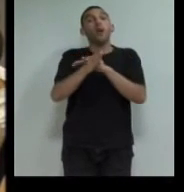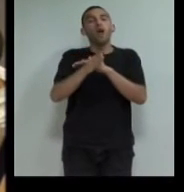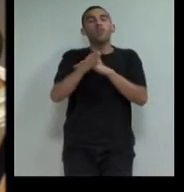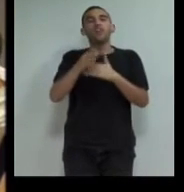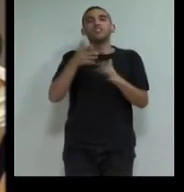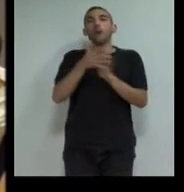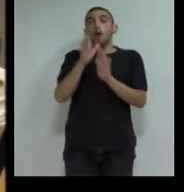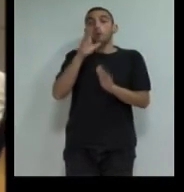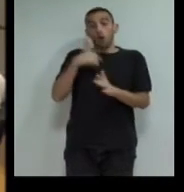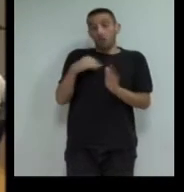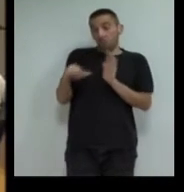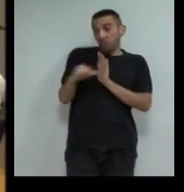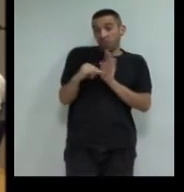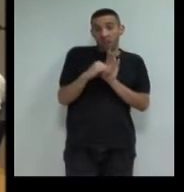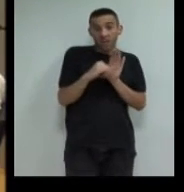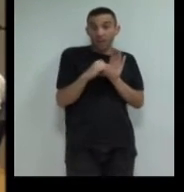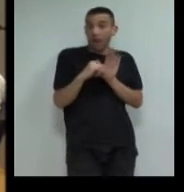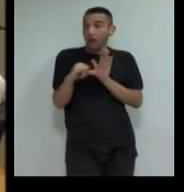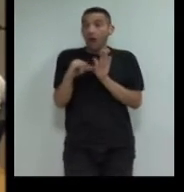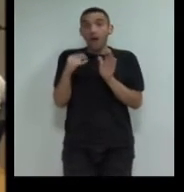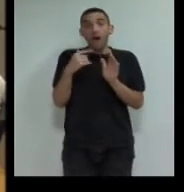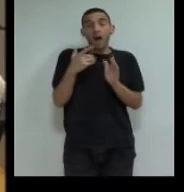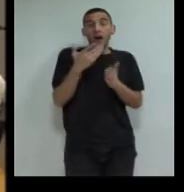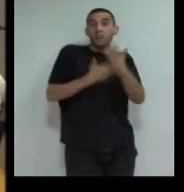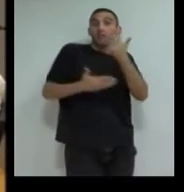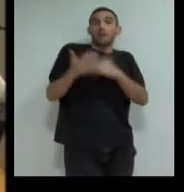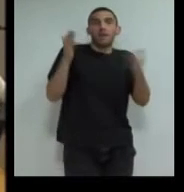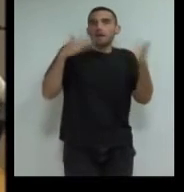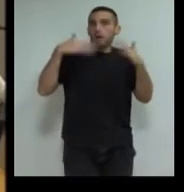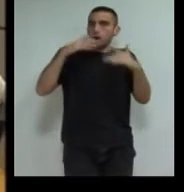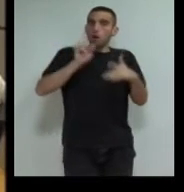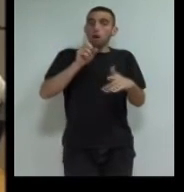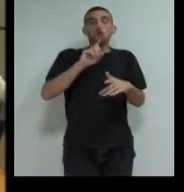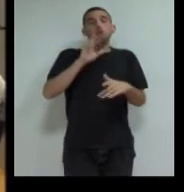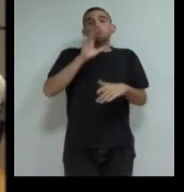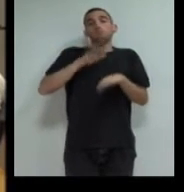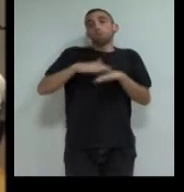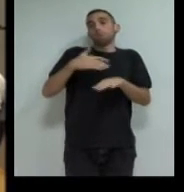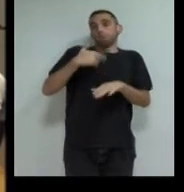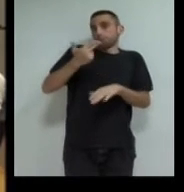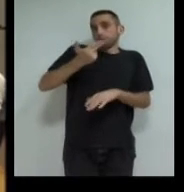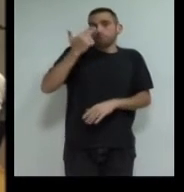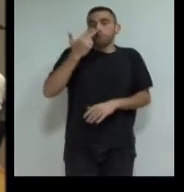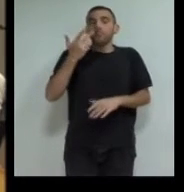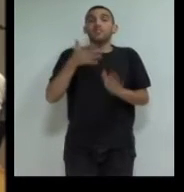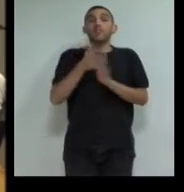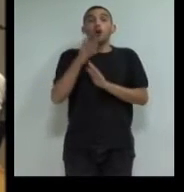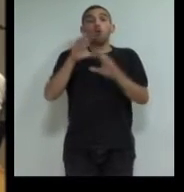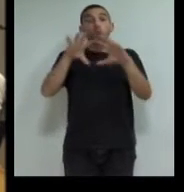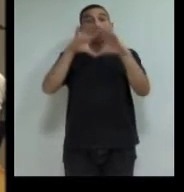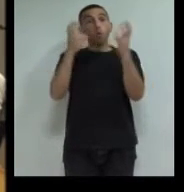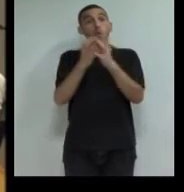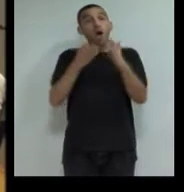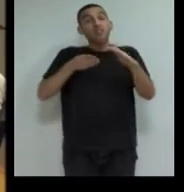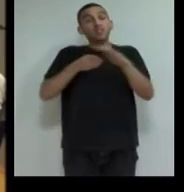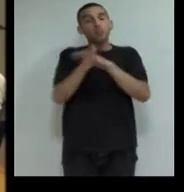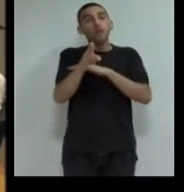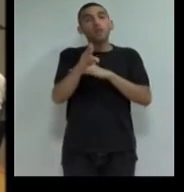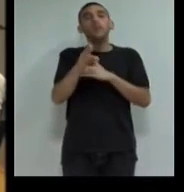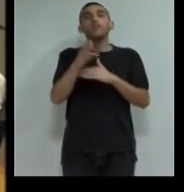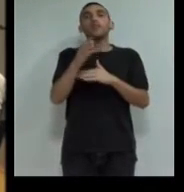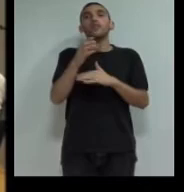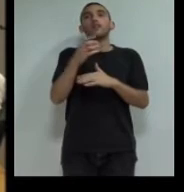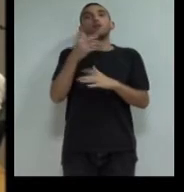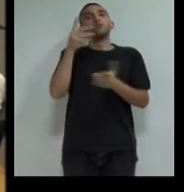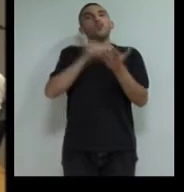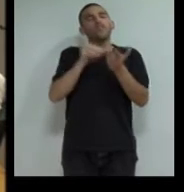directamente tuvieras tu entorno, y es importante que lo digas, es cierto, porque es cierto que el mundo de la accesibilidad, te acercas a él si tienes a alguien